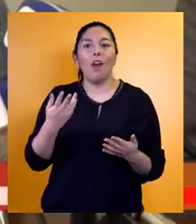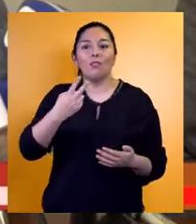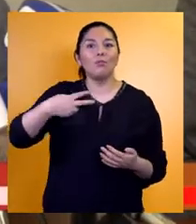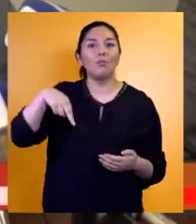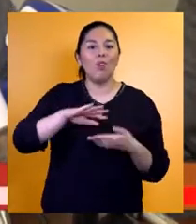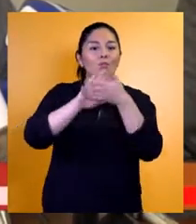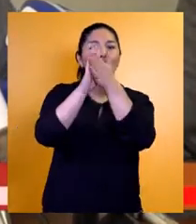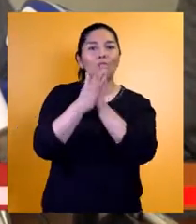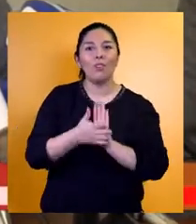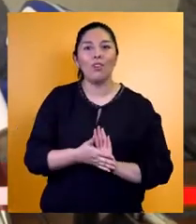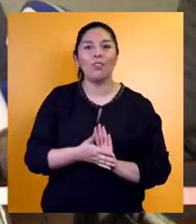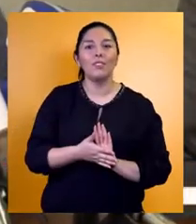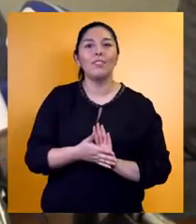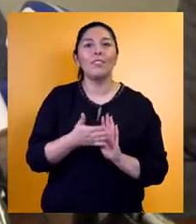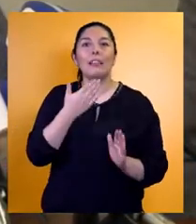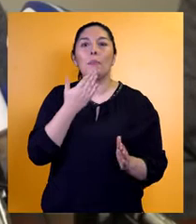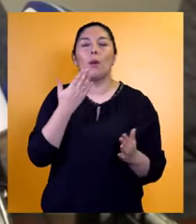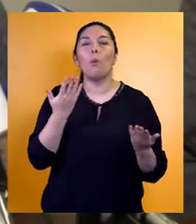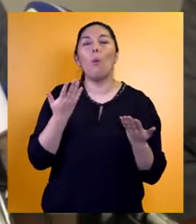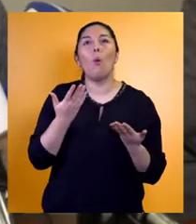que nos sirve a todos para poder